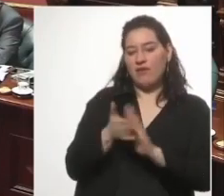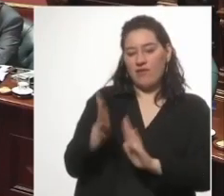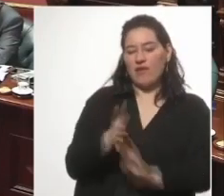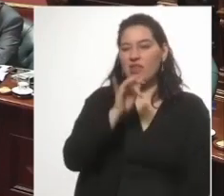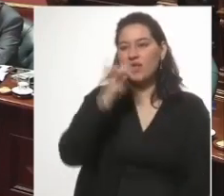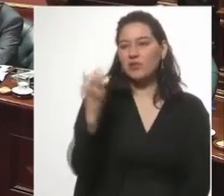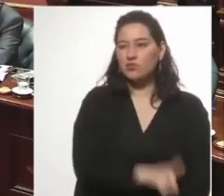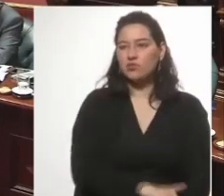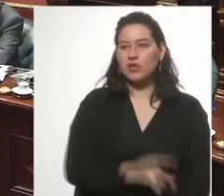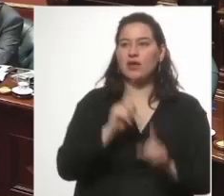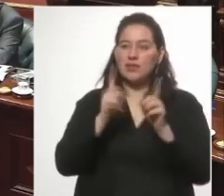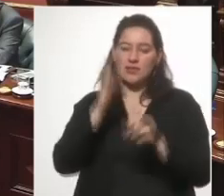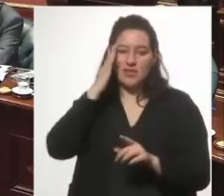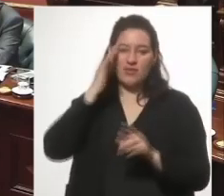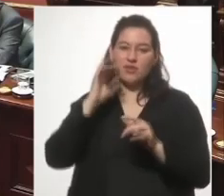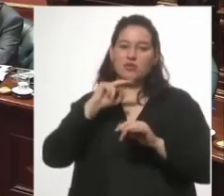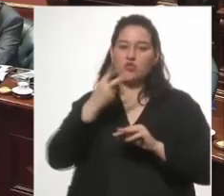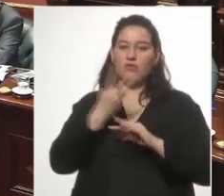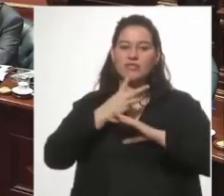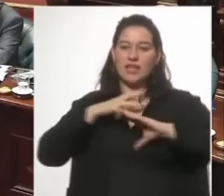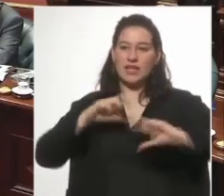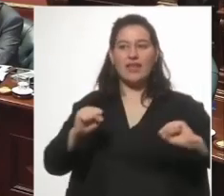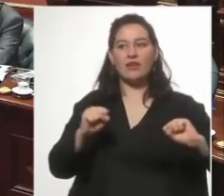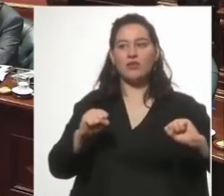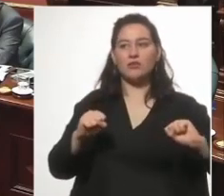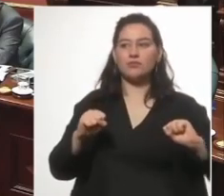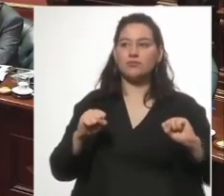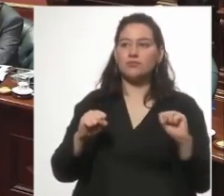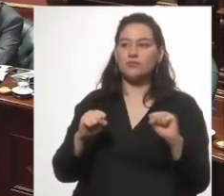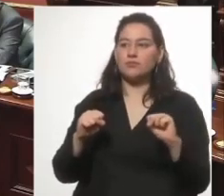Y también al subsecretario